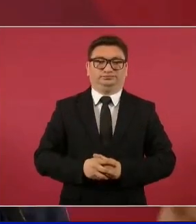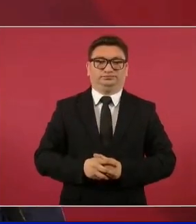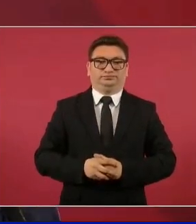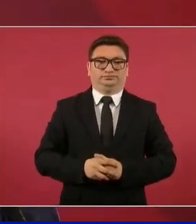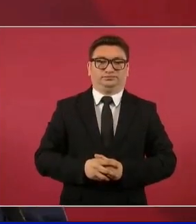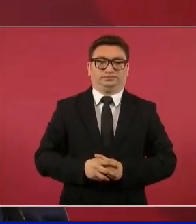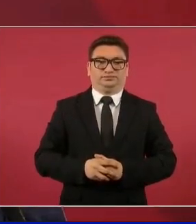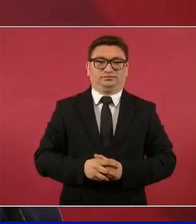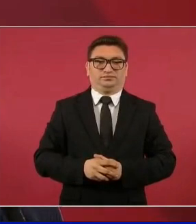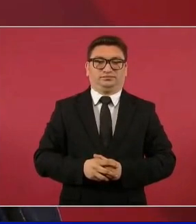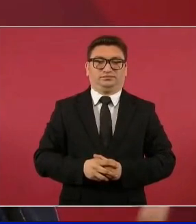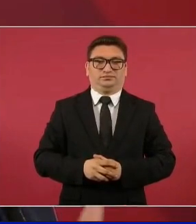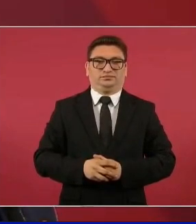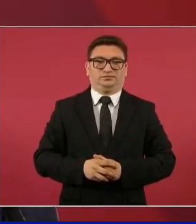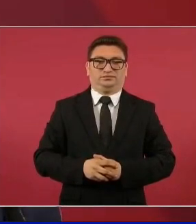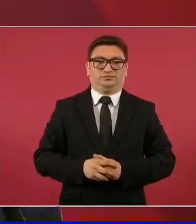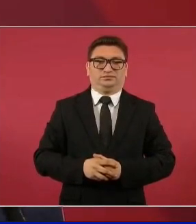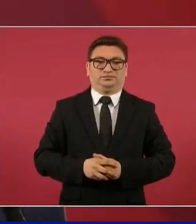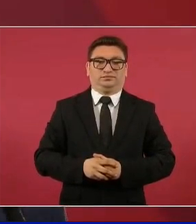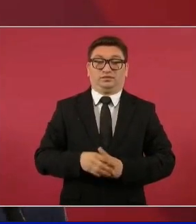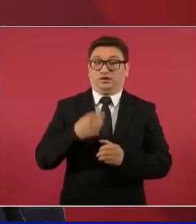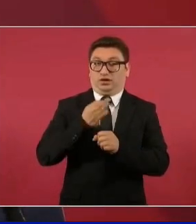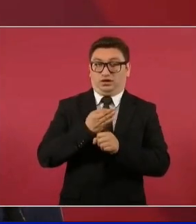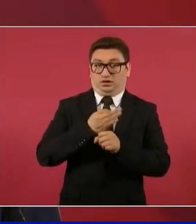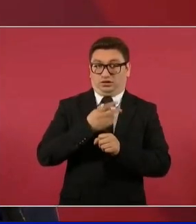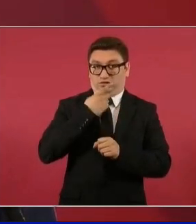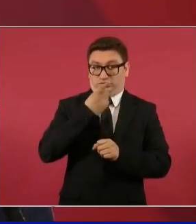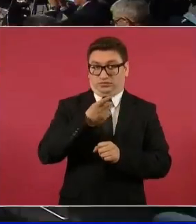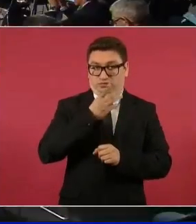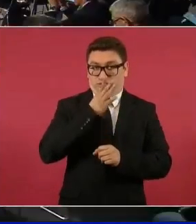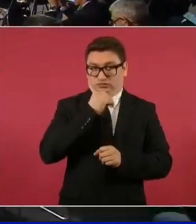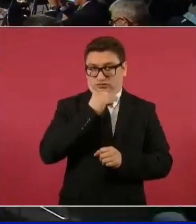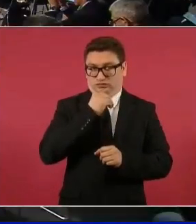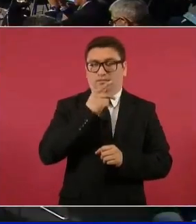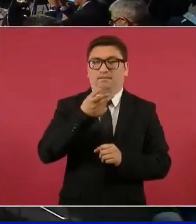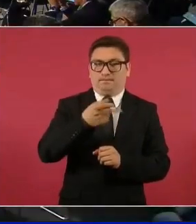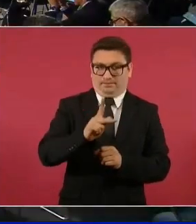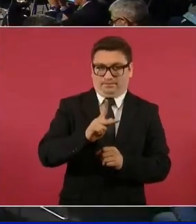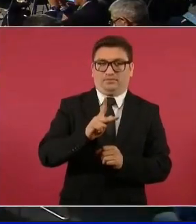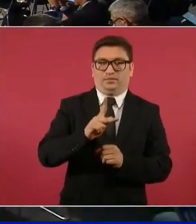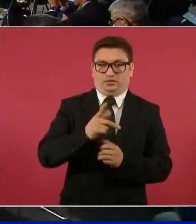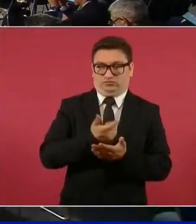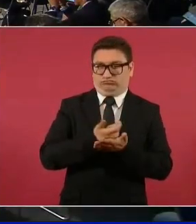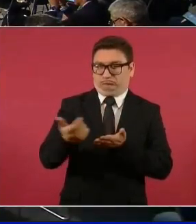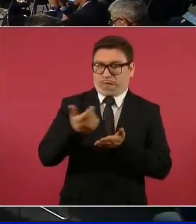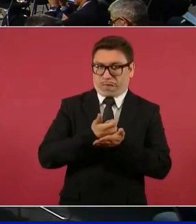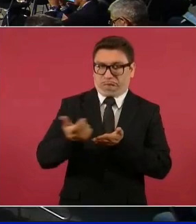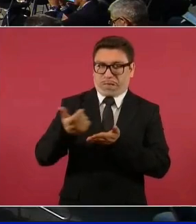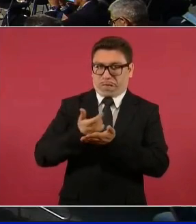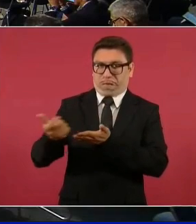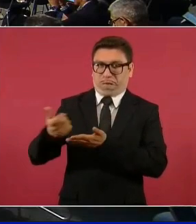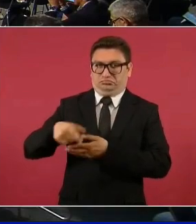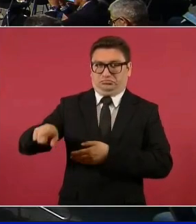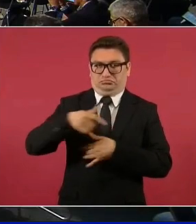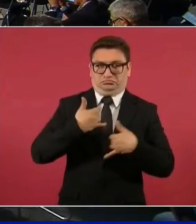No puedo ahorita todavía hablar de eso, pero reciben su salario mínimo